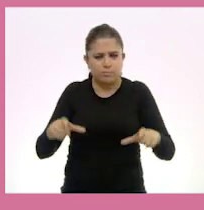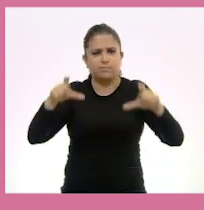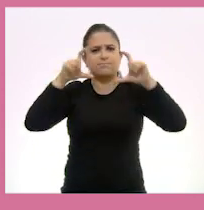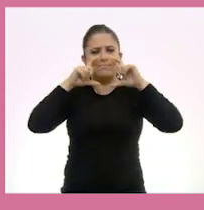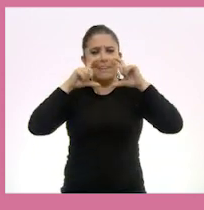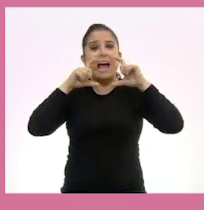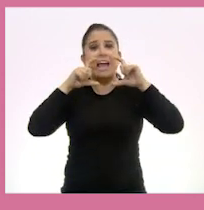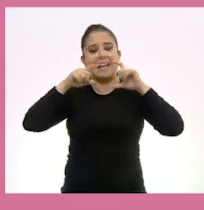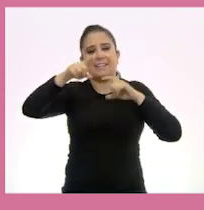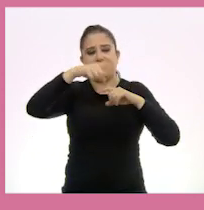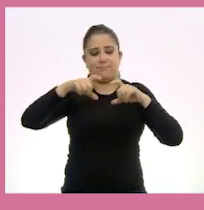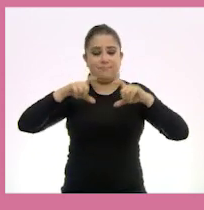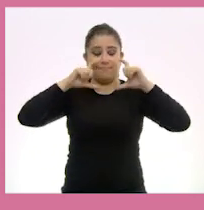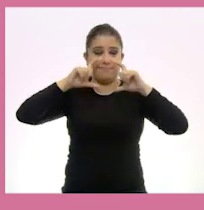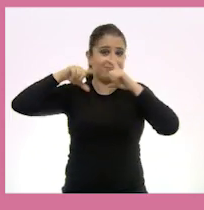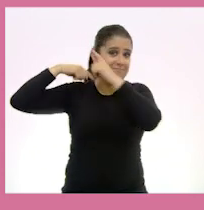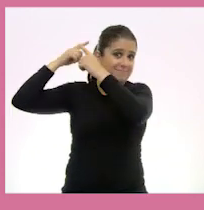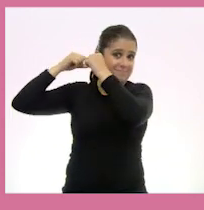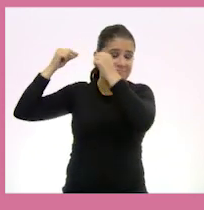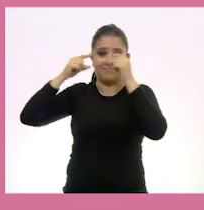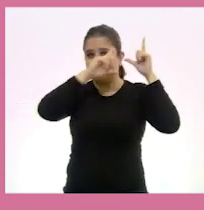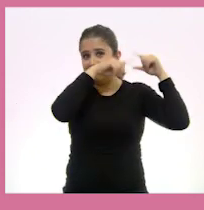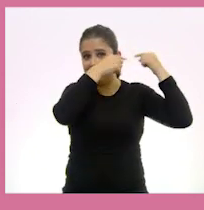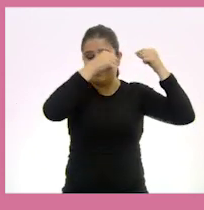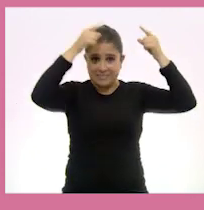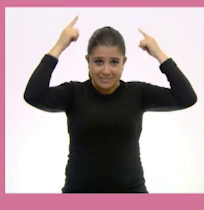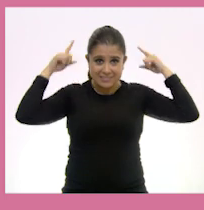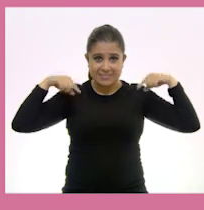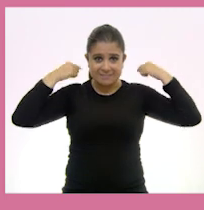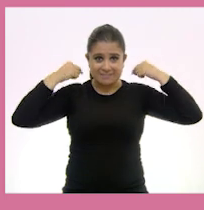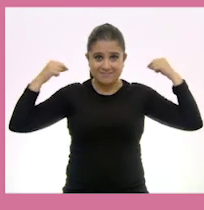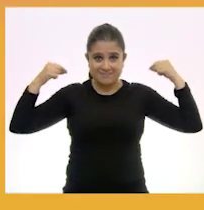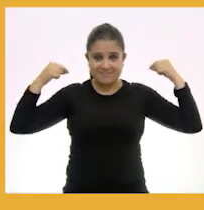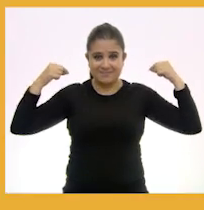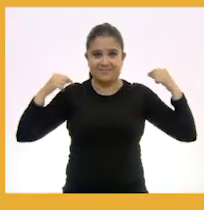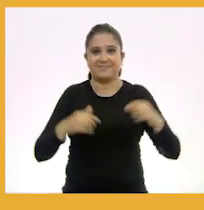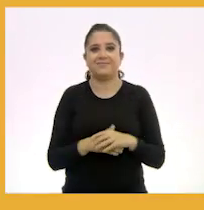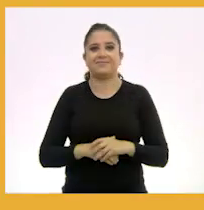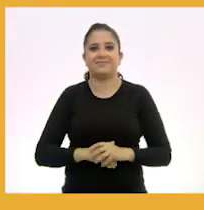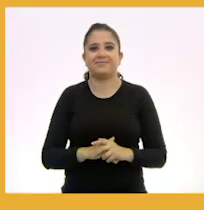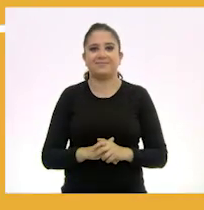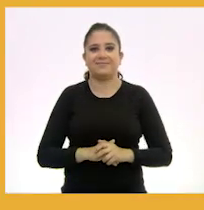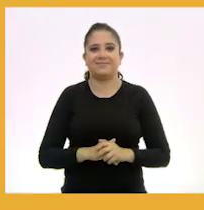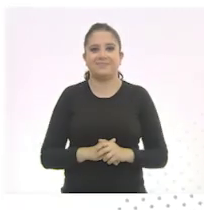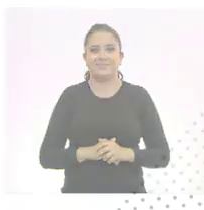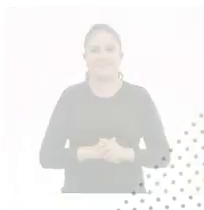colocártelo, deberás amarrar las cuerdas sobre tu cabeza y alrededor de tu cuello